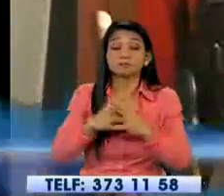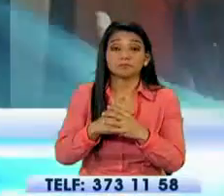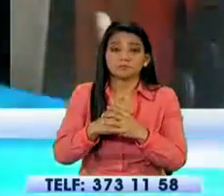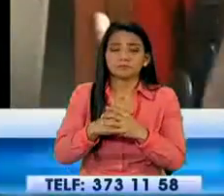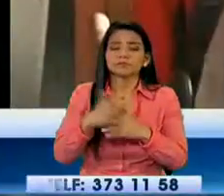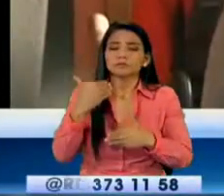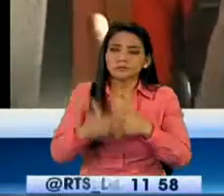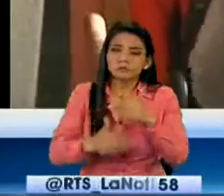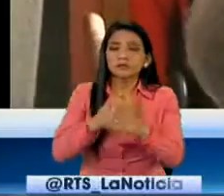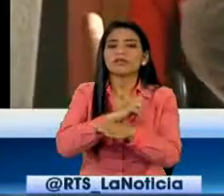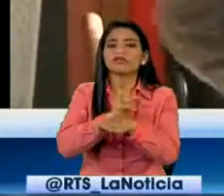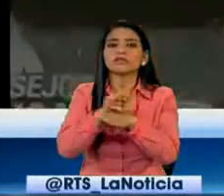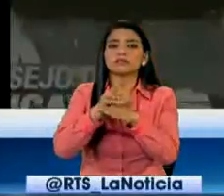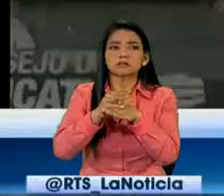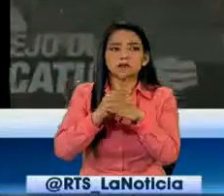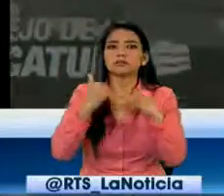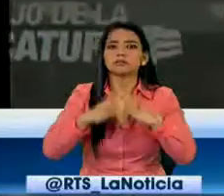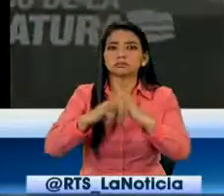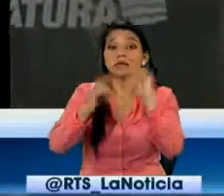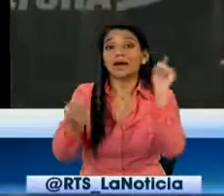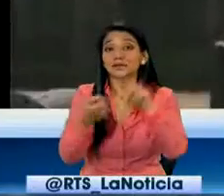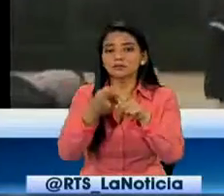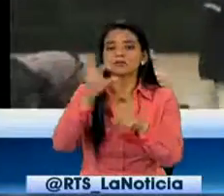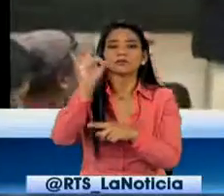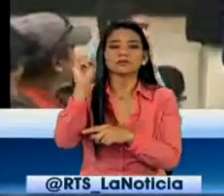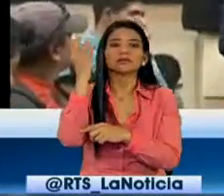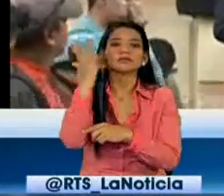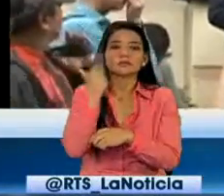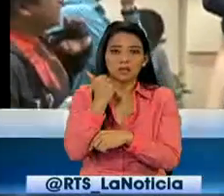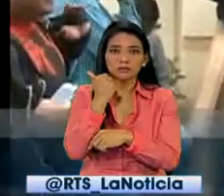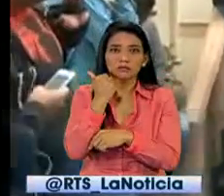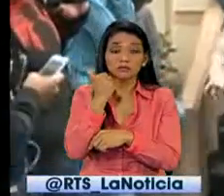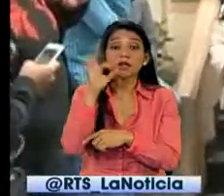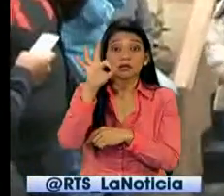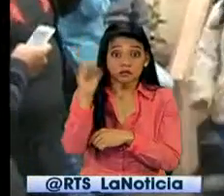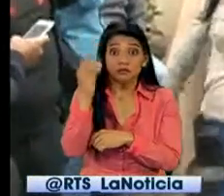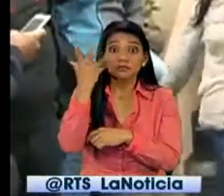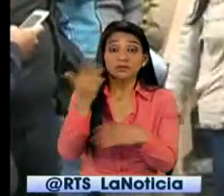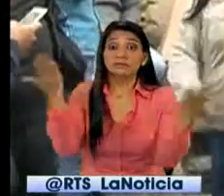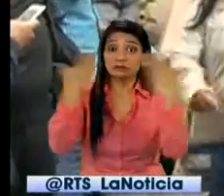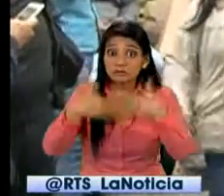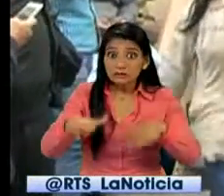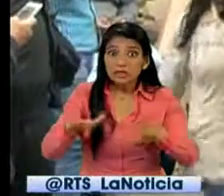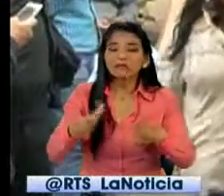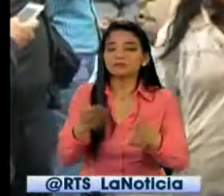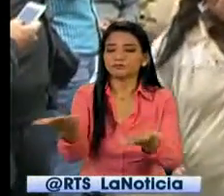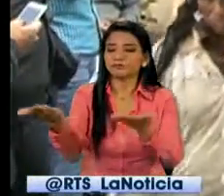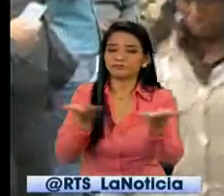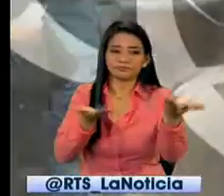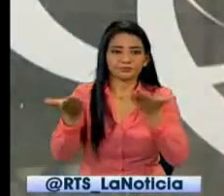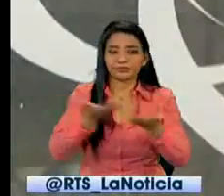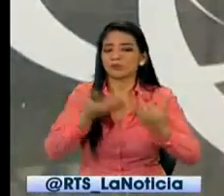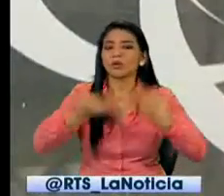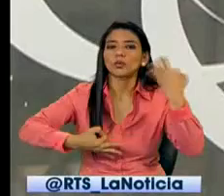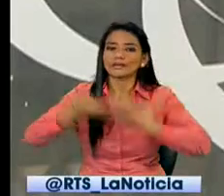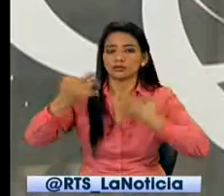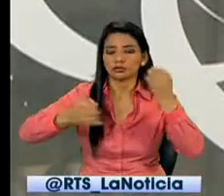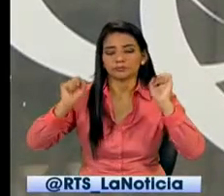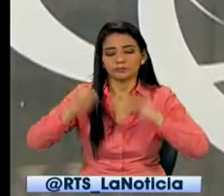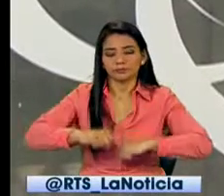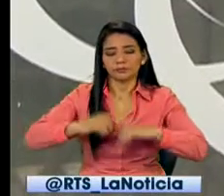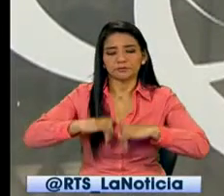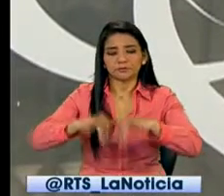instrucción fiscal continúa hasta cumplir los 90 días se espera que transcurrido este tiempo se llame a una audiencia para formulación de cargos